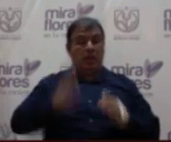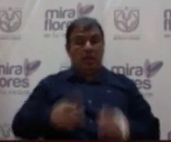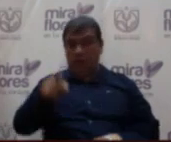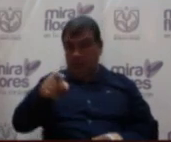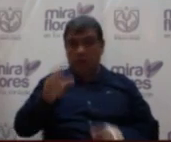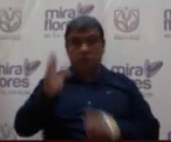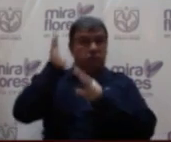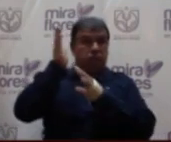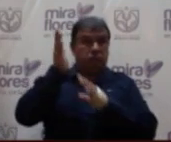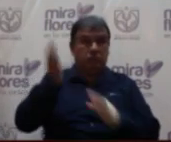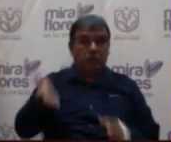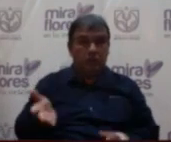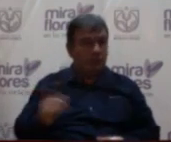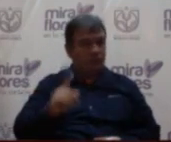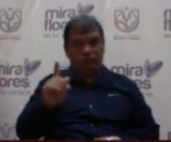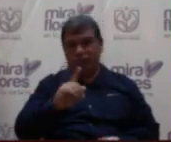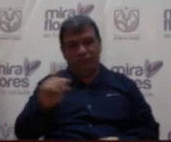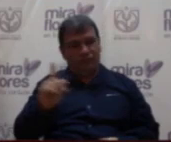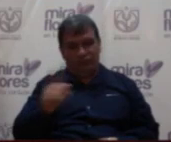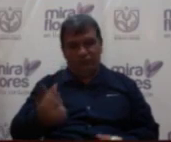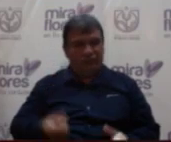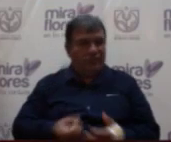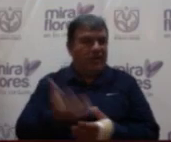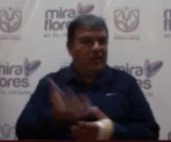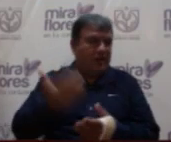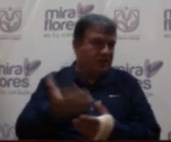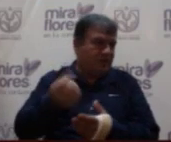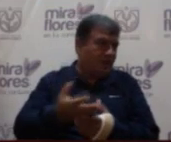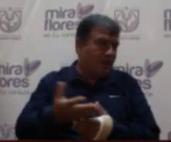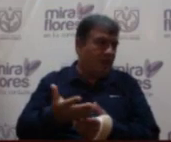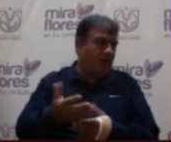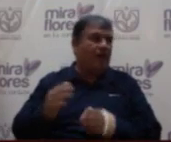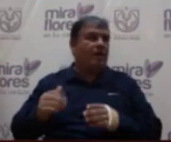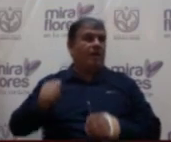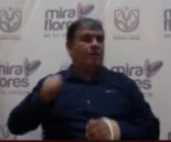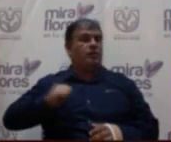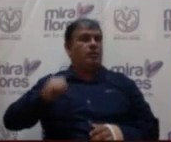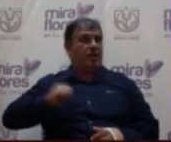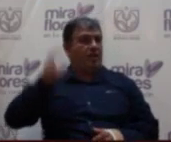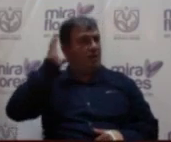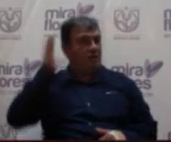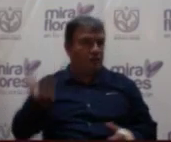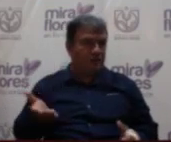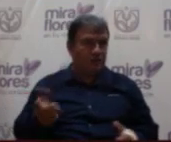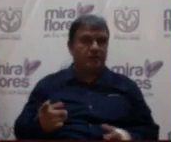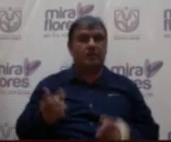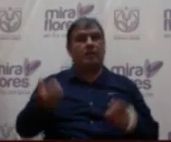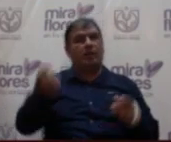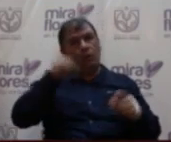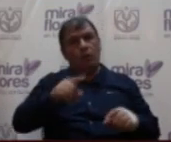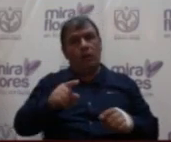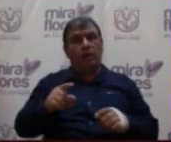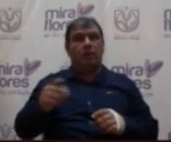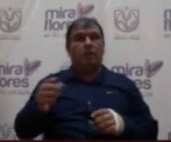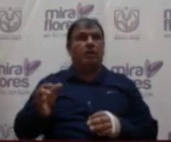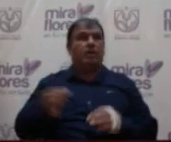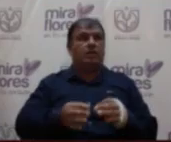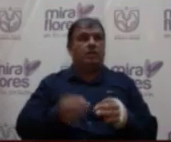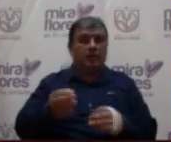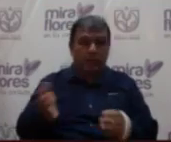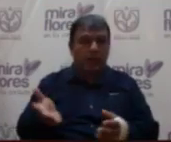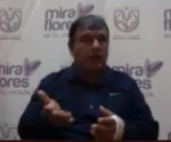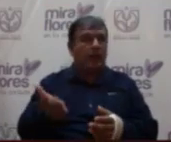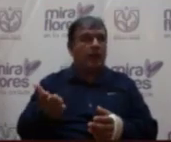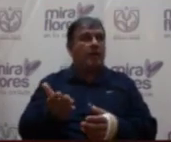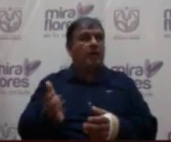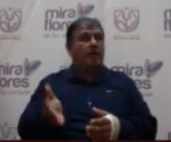evento mencionado no irrogará gasto económico para la Municipalidad de Miraflores, de conformidad con las consideraciones expuestas